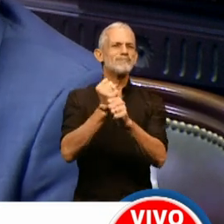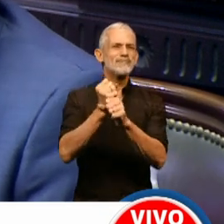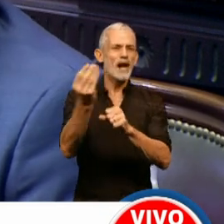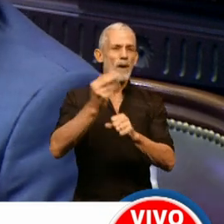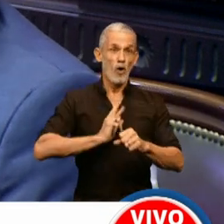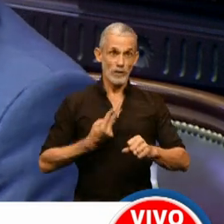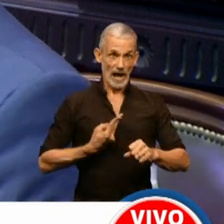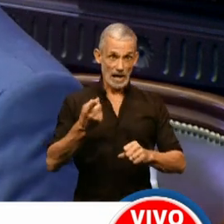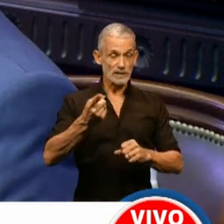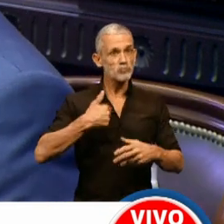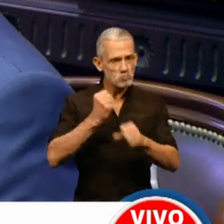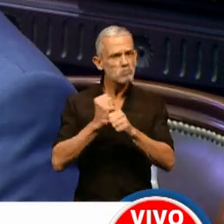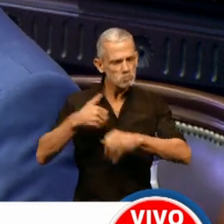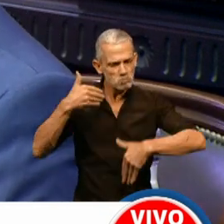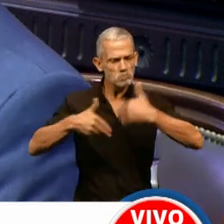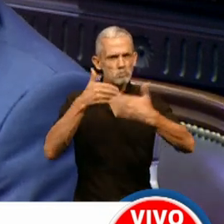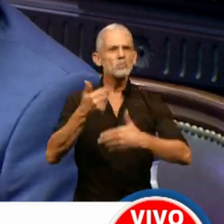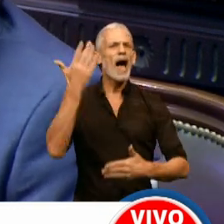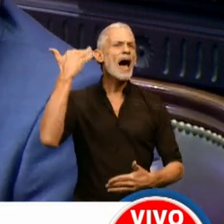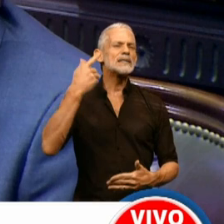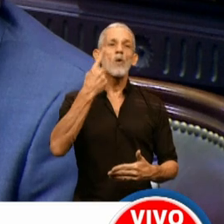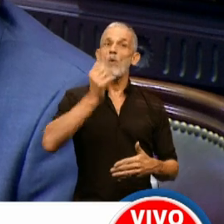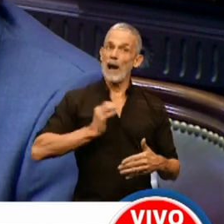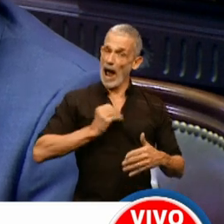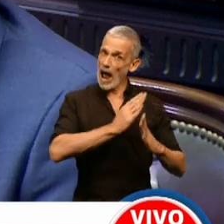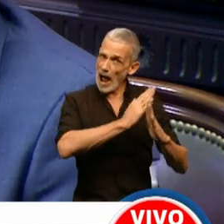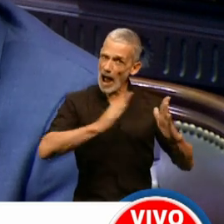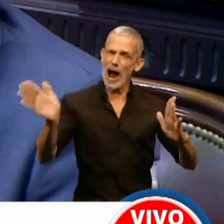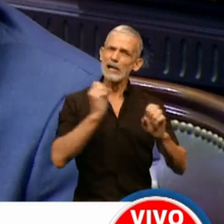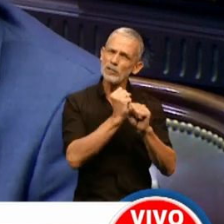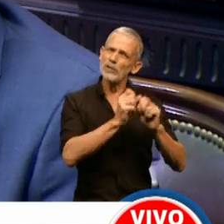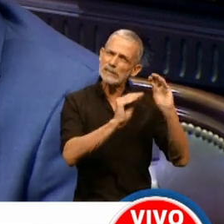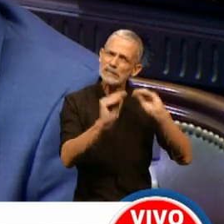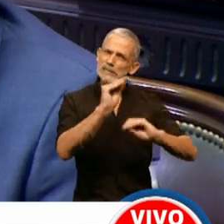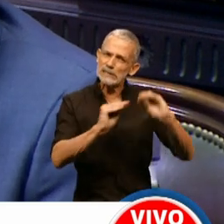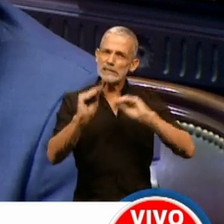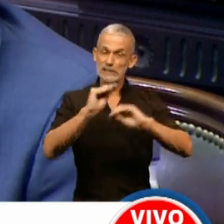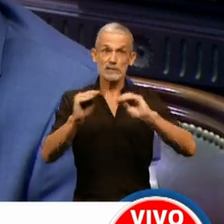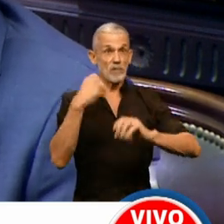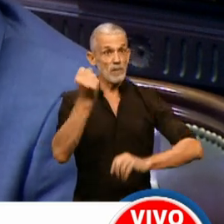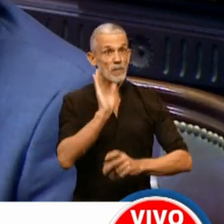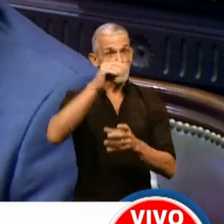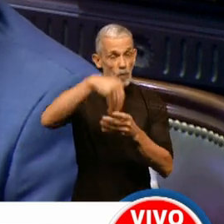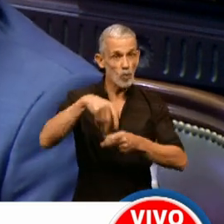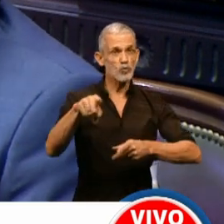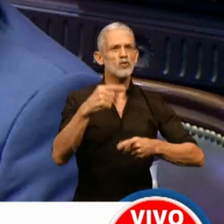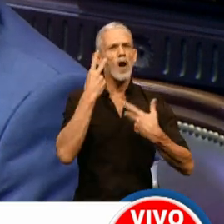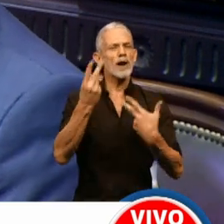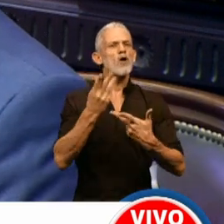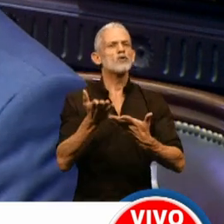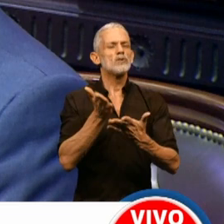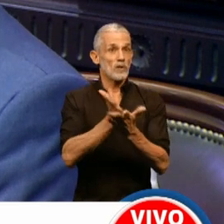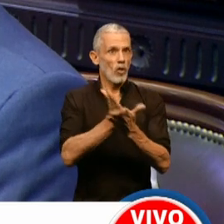que lo venimos trabajando hace más de un año es tan importante la inclusión y el reconocimiento